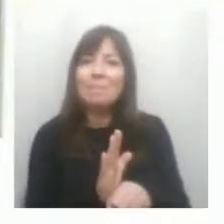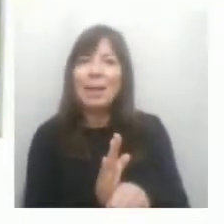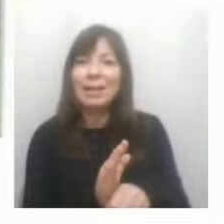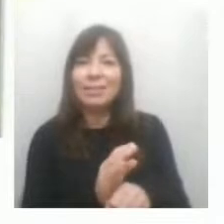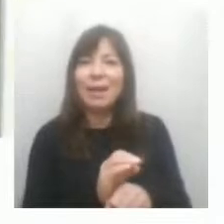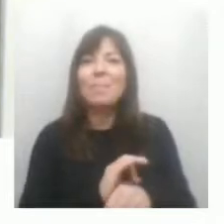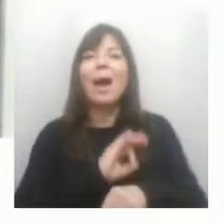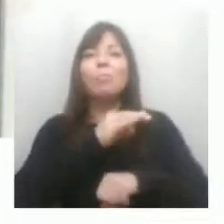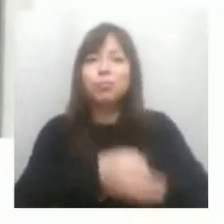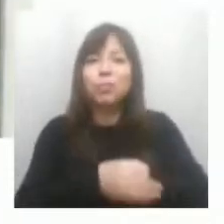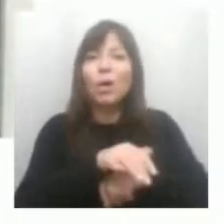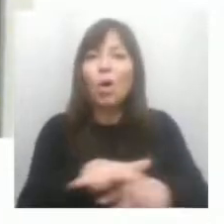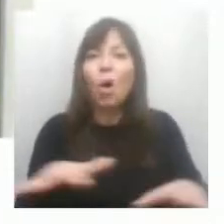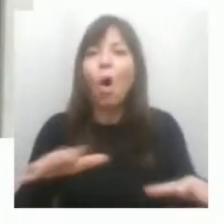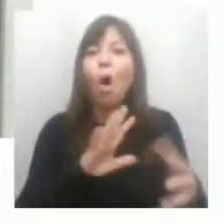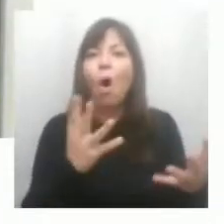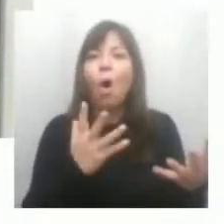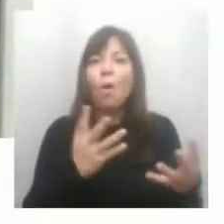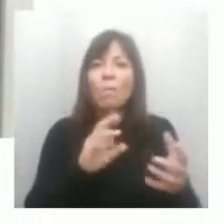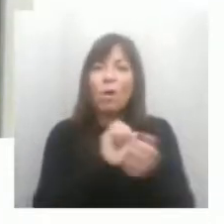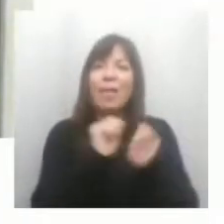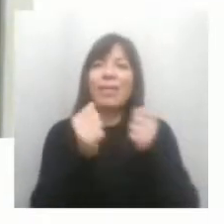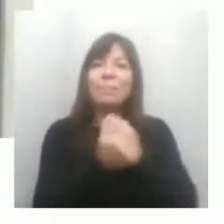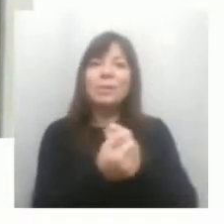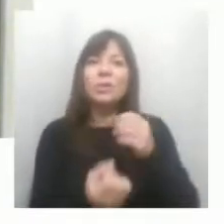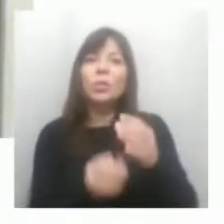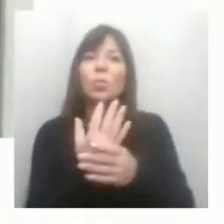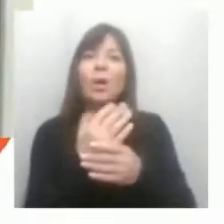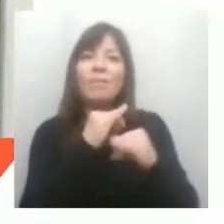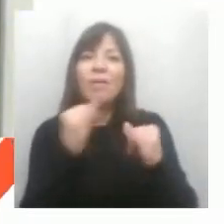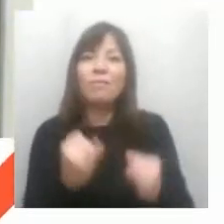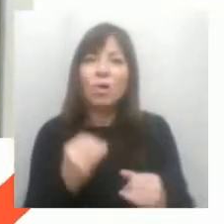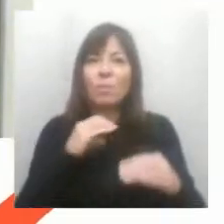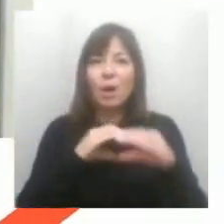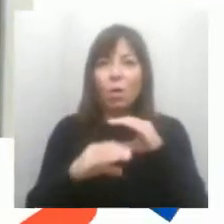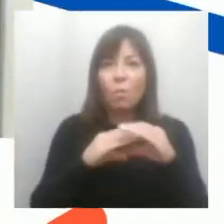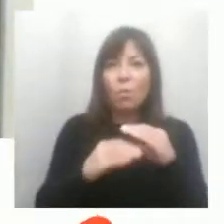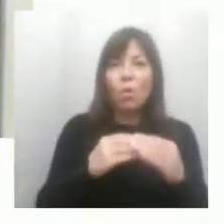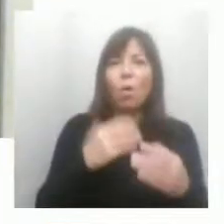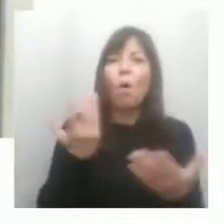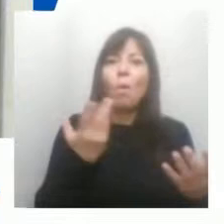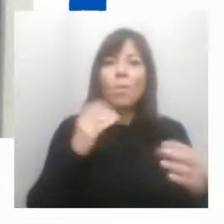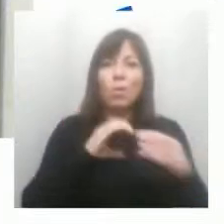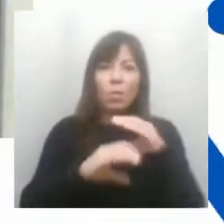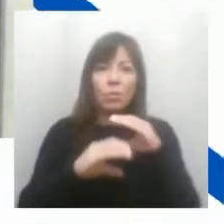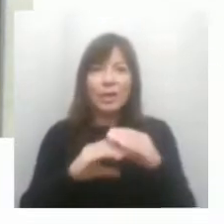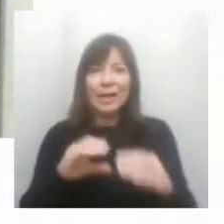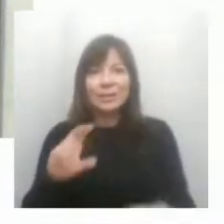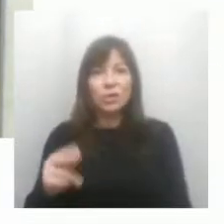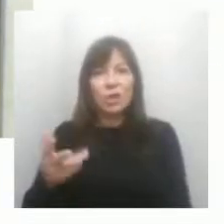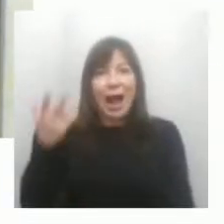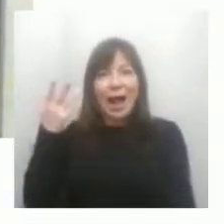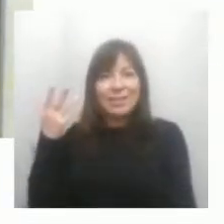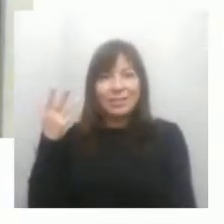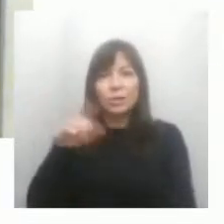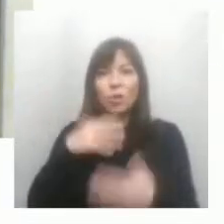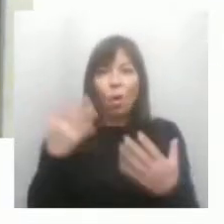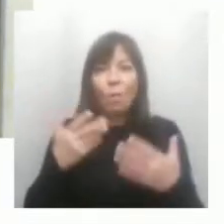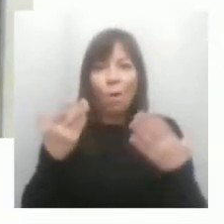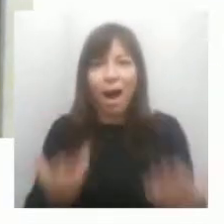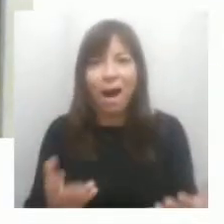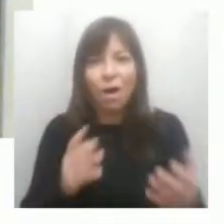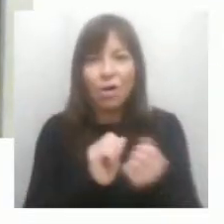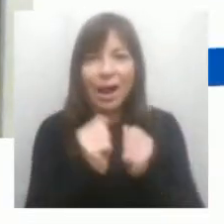ido adaptando a nuevos mecanismos, a nuevas formas de comunicación? ¿Cómo era la comunicación antes? ¿Cómo es ahora? Vamos a tener una